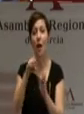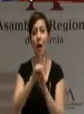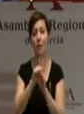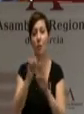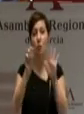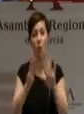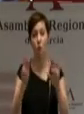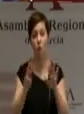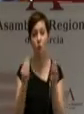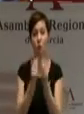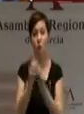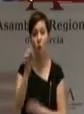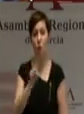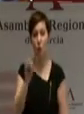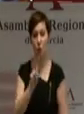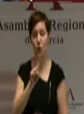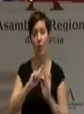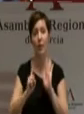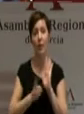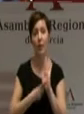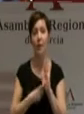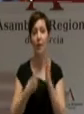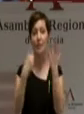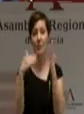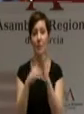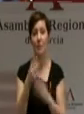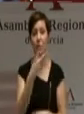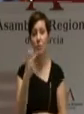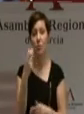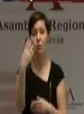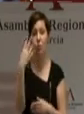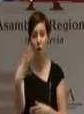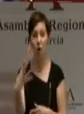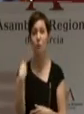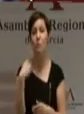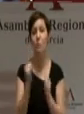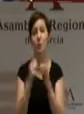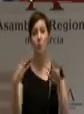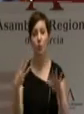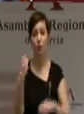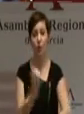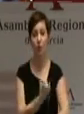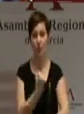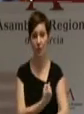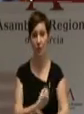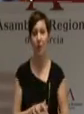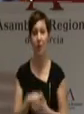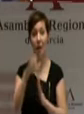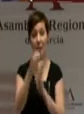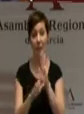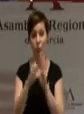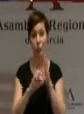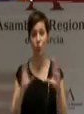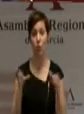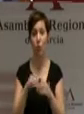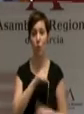8, número 1 de la Ley 6.000/2004 de 28 de diciembre del Estatuto de Autonomía,